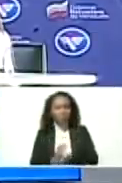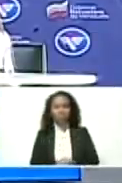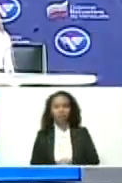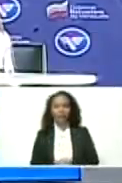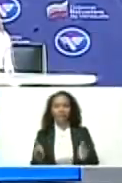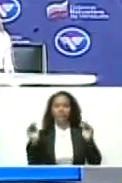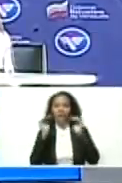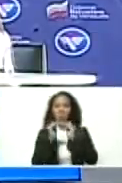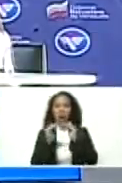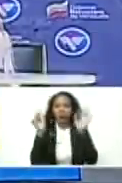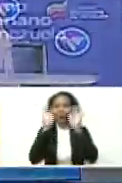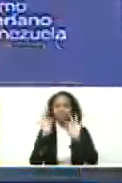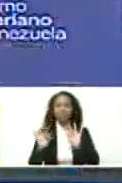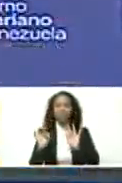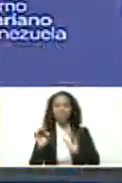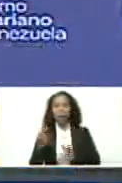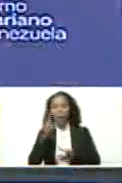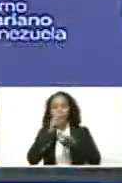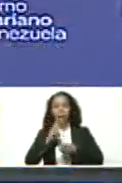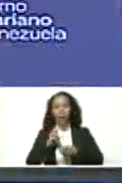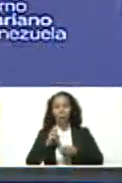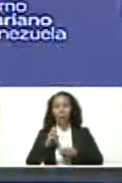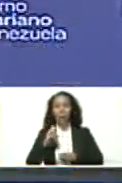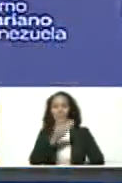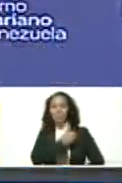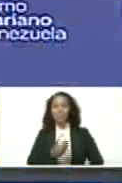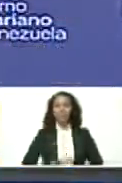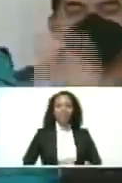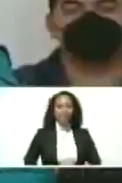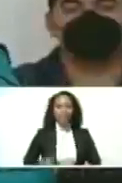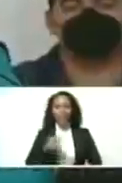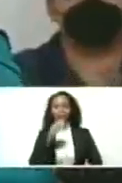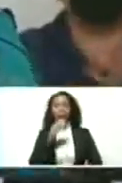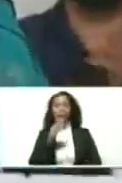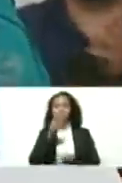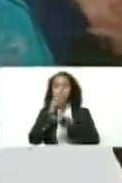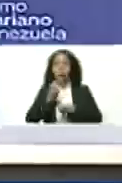Igualmente el presidente del Banco Bicentenario, compañero Simón Serpa.